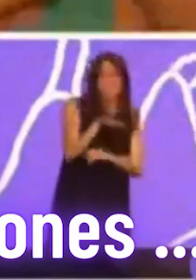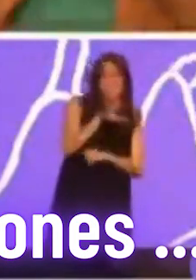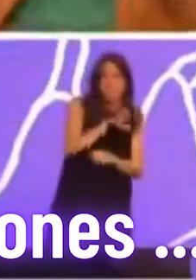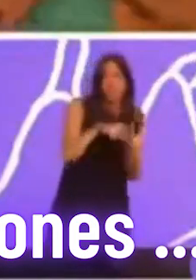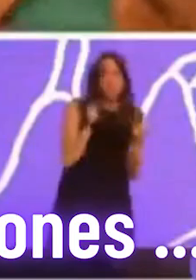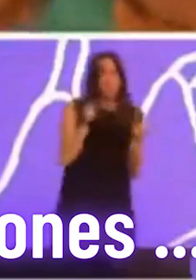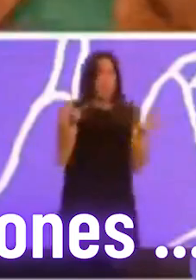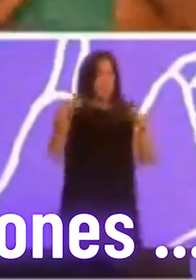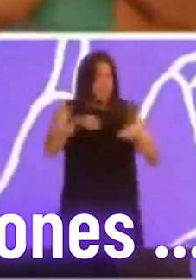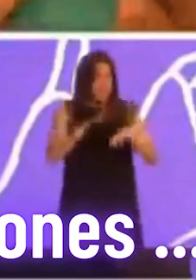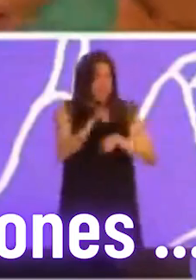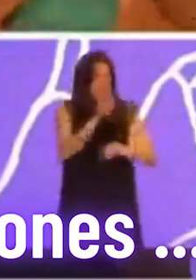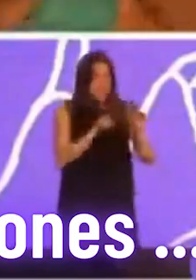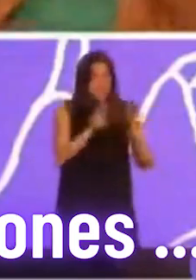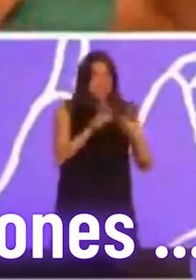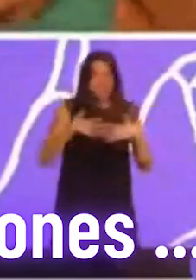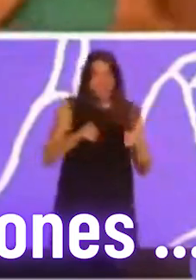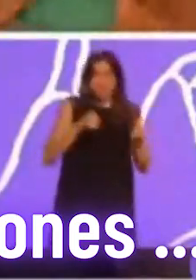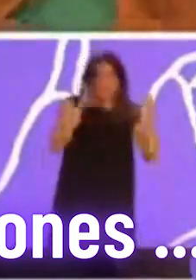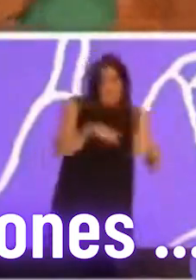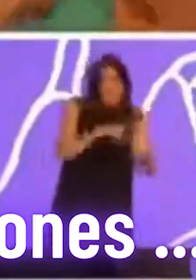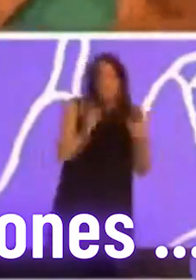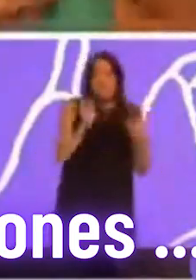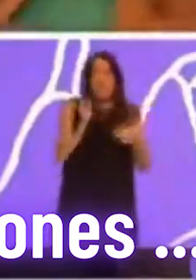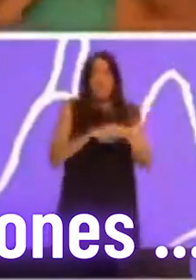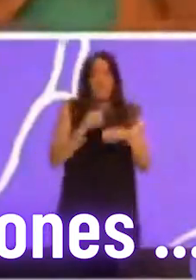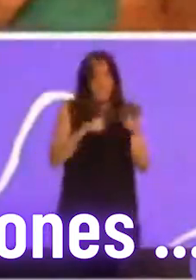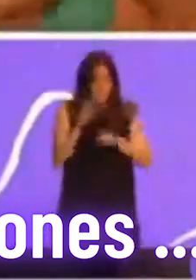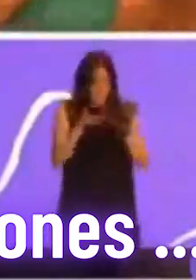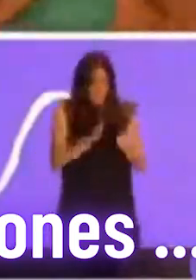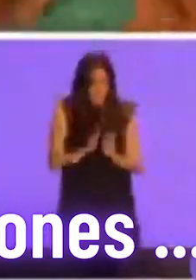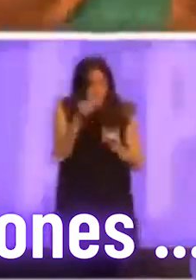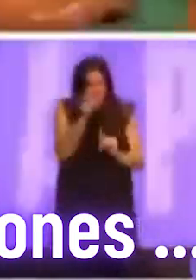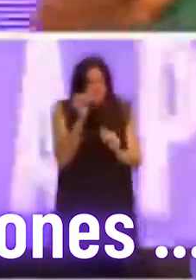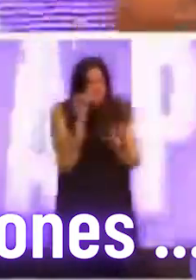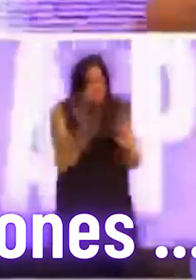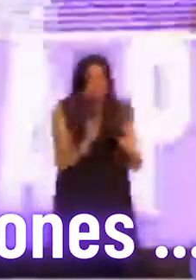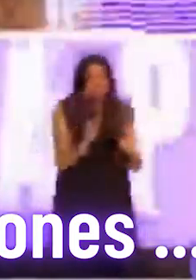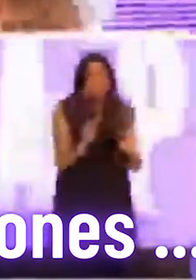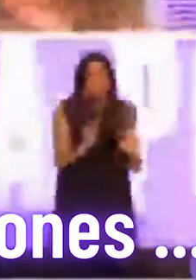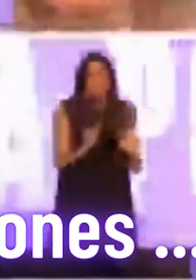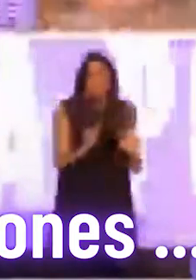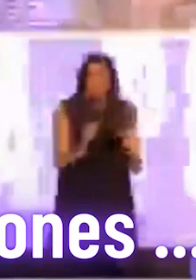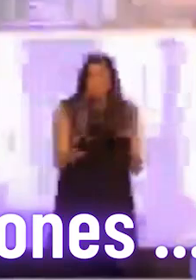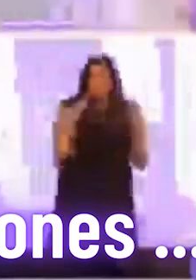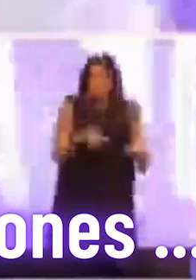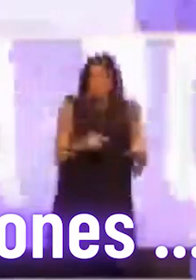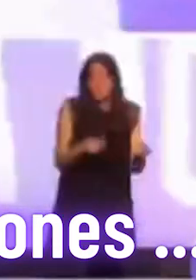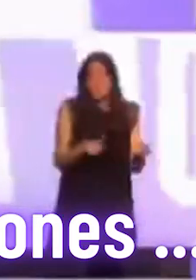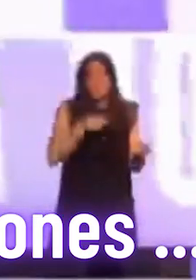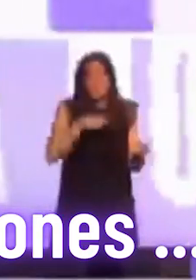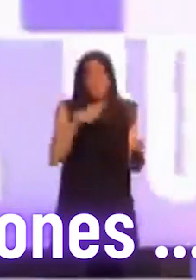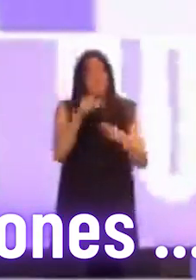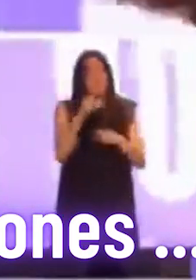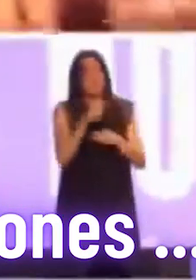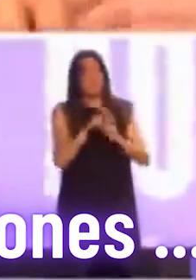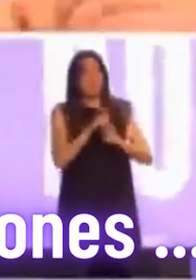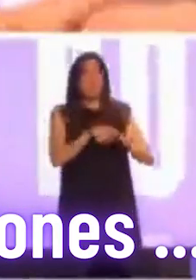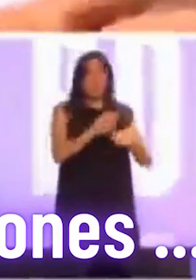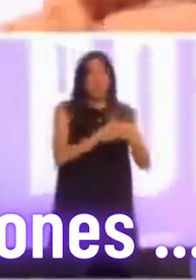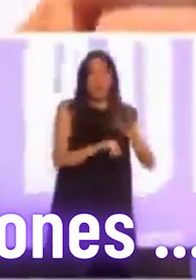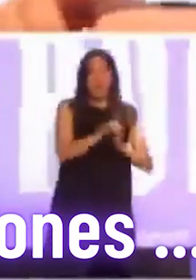para sus problemas de salud o para los de sus hijos e hijas, mientras le regala presuntamente mordidas a